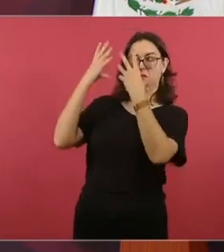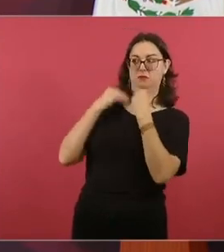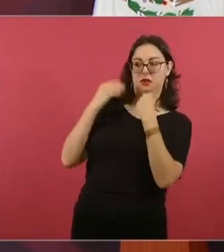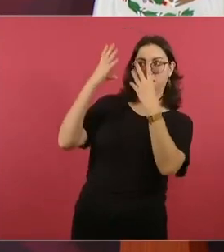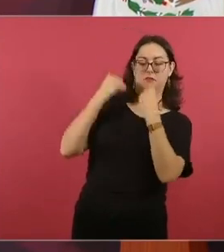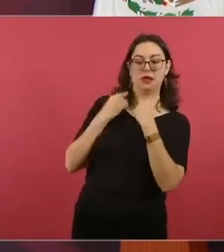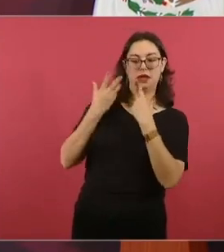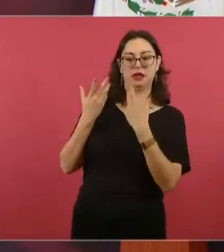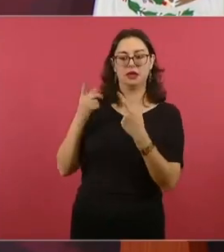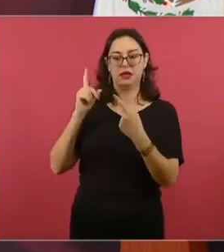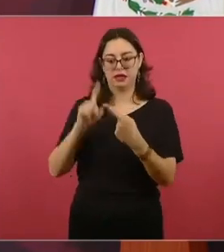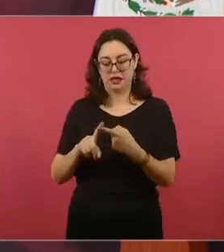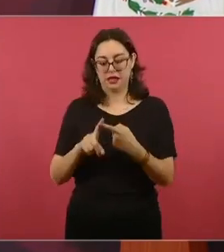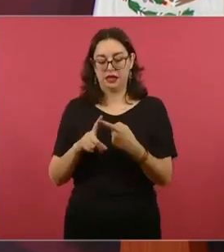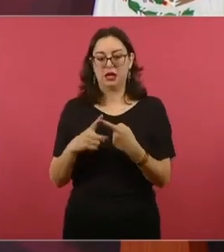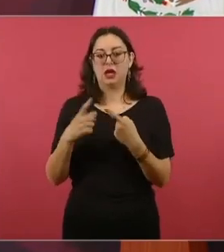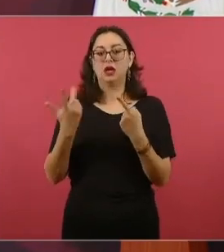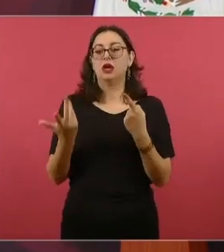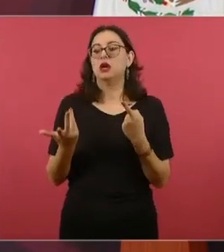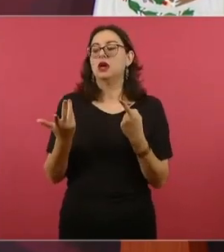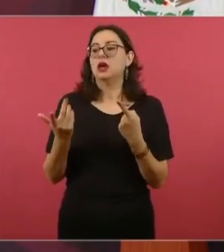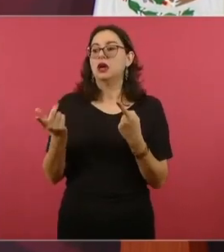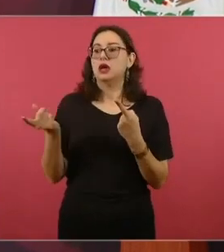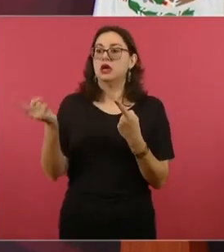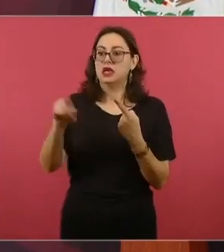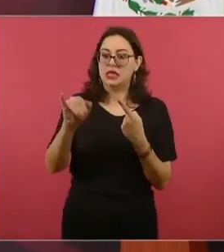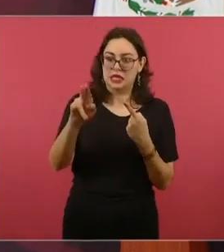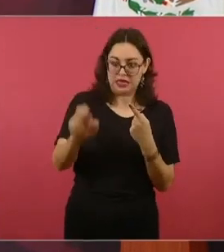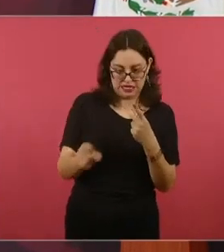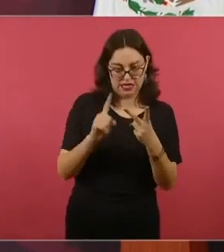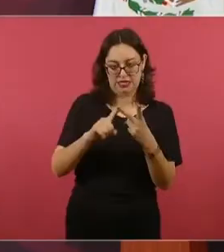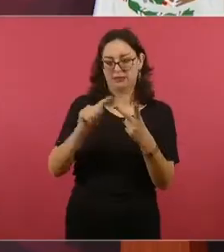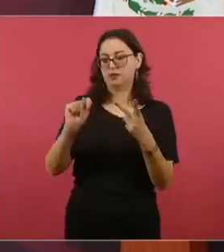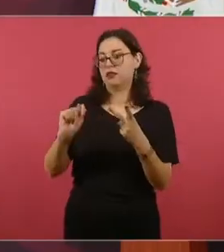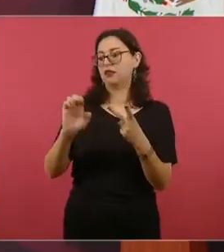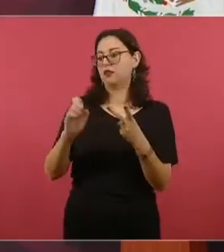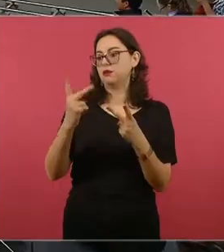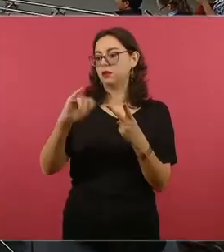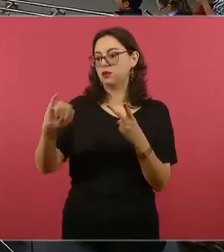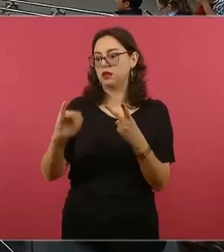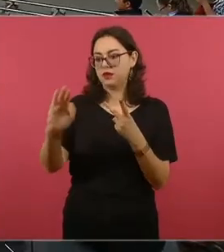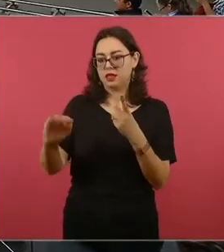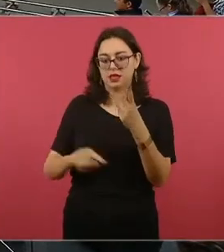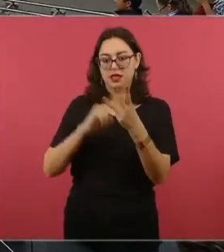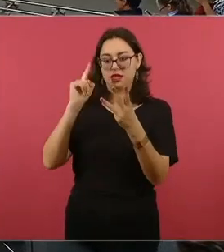Corte del Derecho, que no de la Justicia.